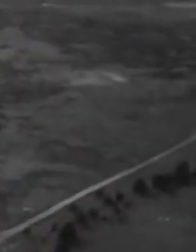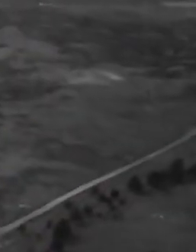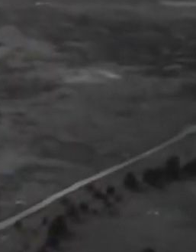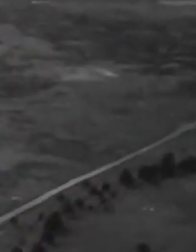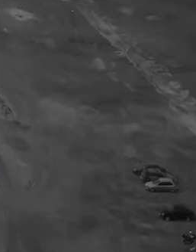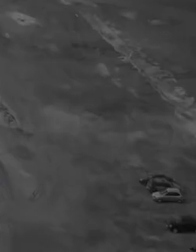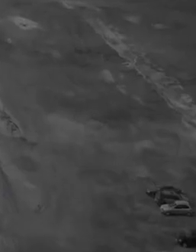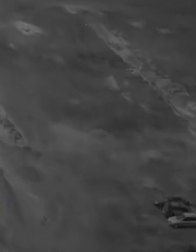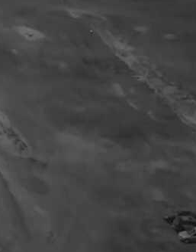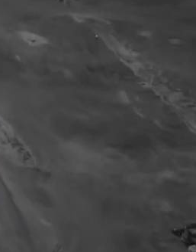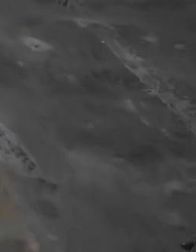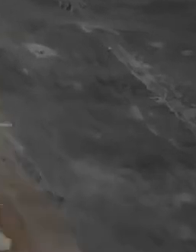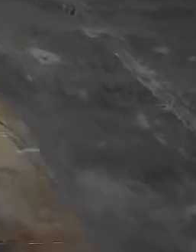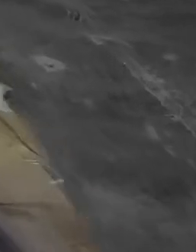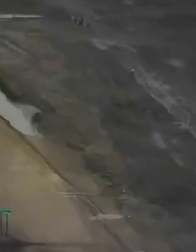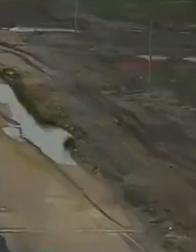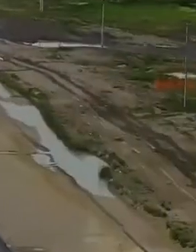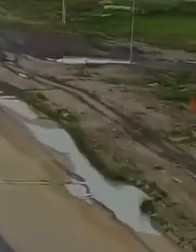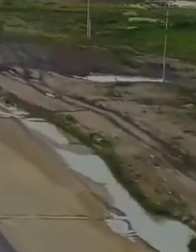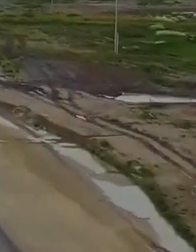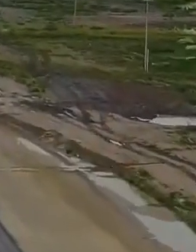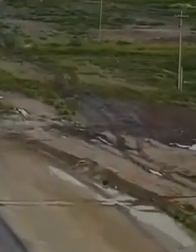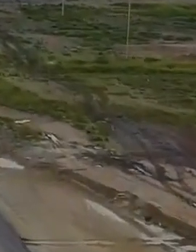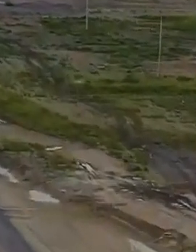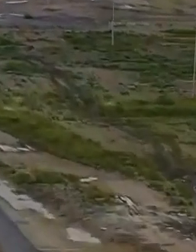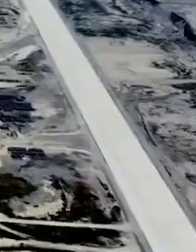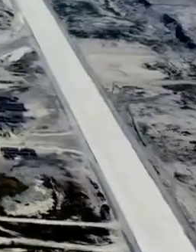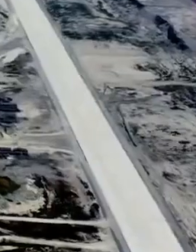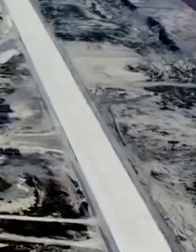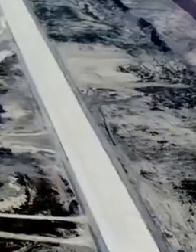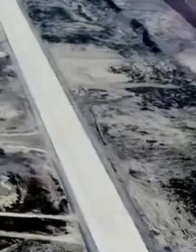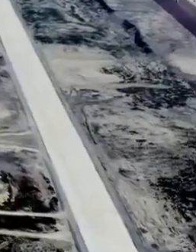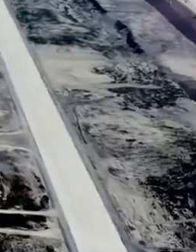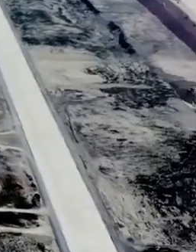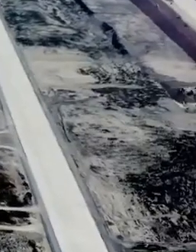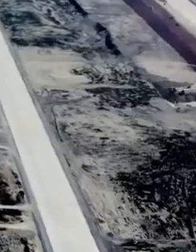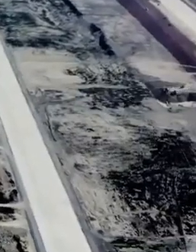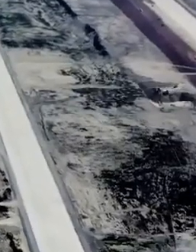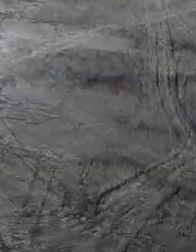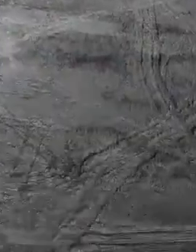Pistas Norte, Central, Plataformas y Rodajes,